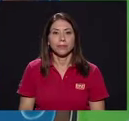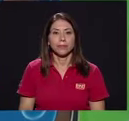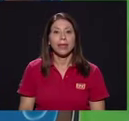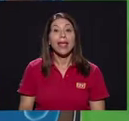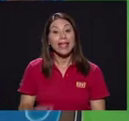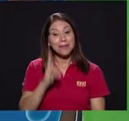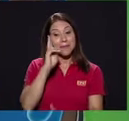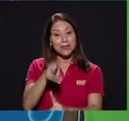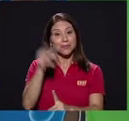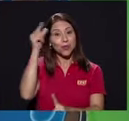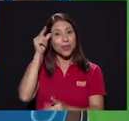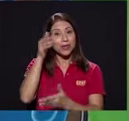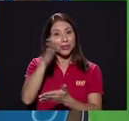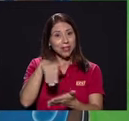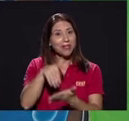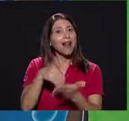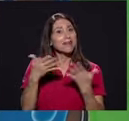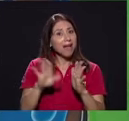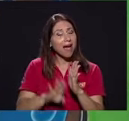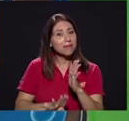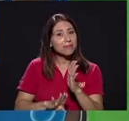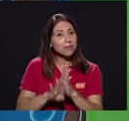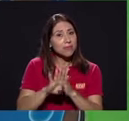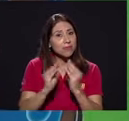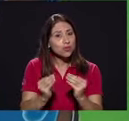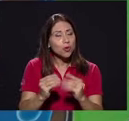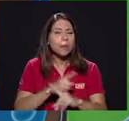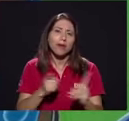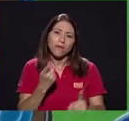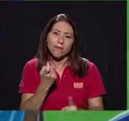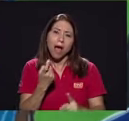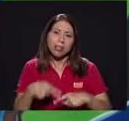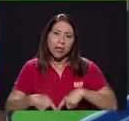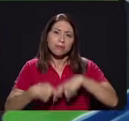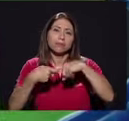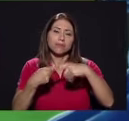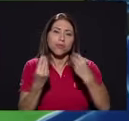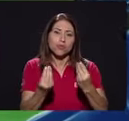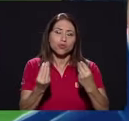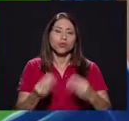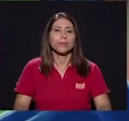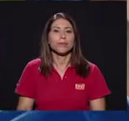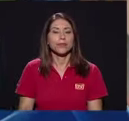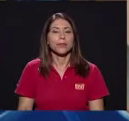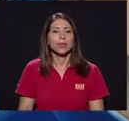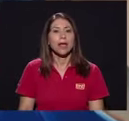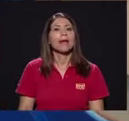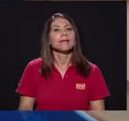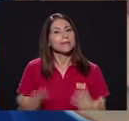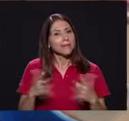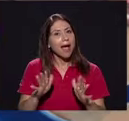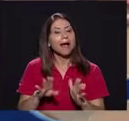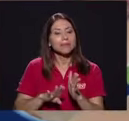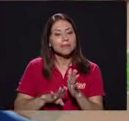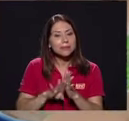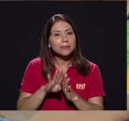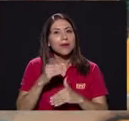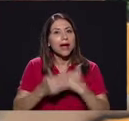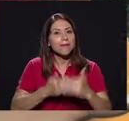En el mismo gobierno central se ha avanzado bastante, pero falta mucho. Han habido